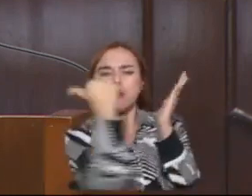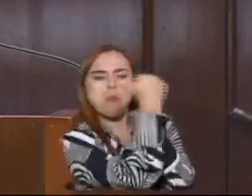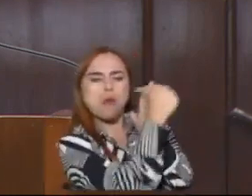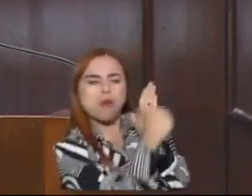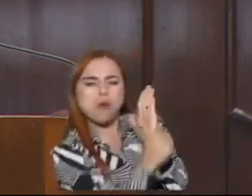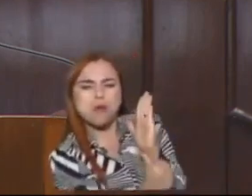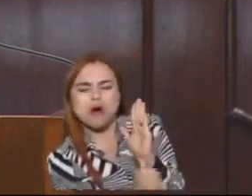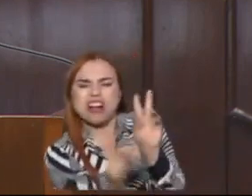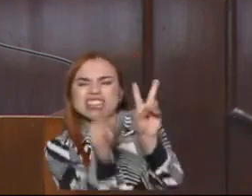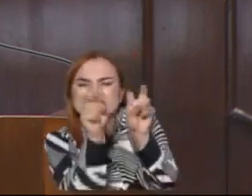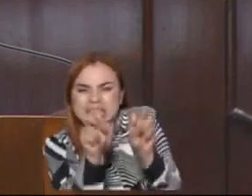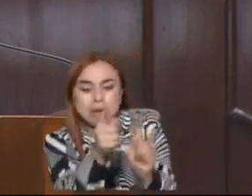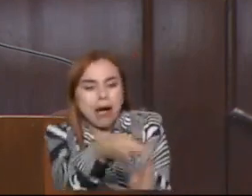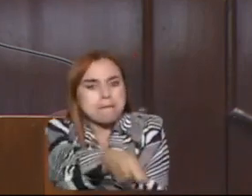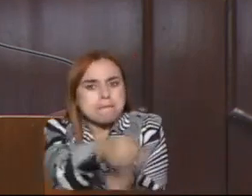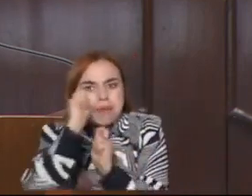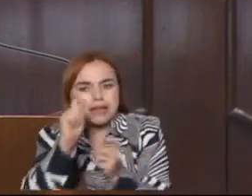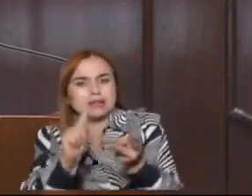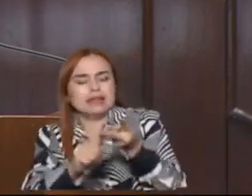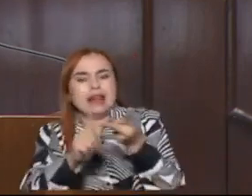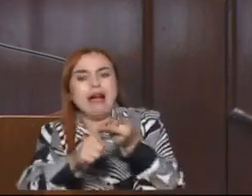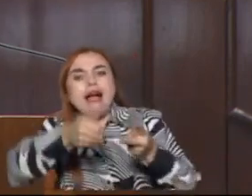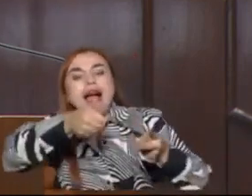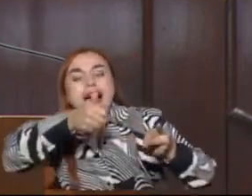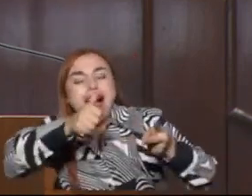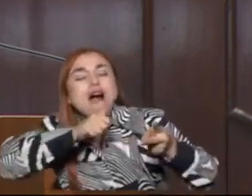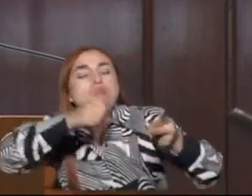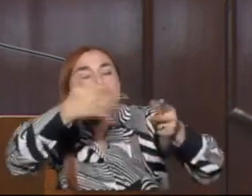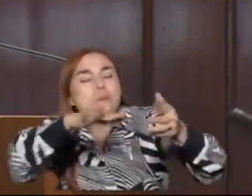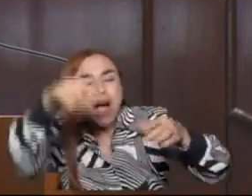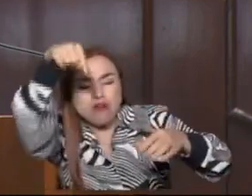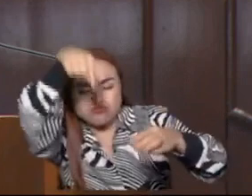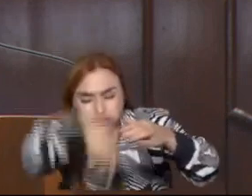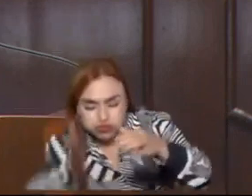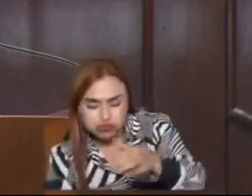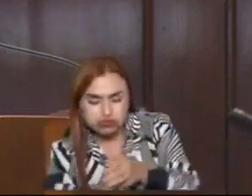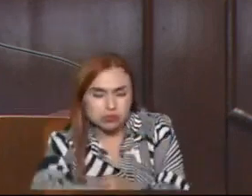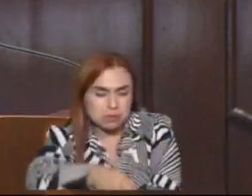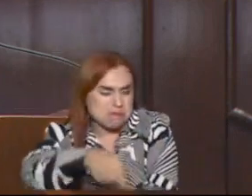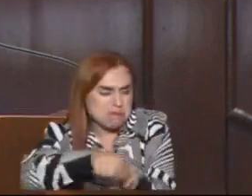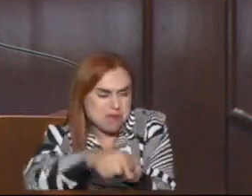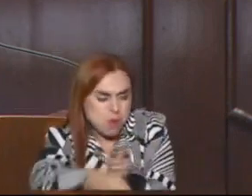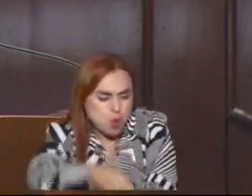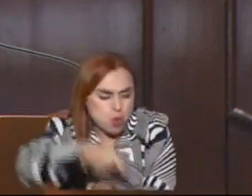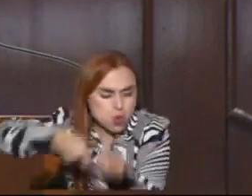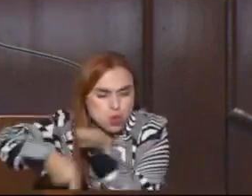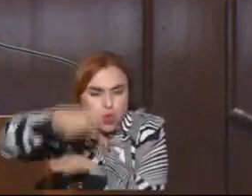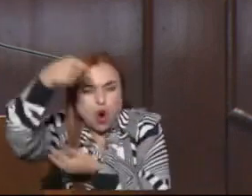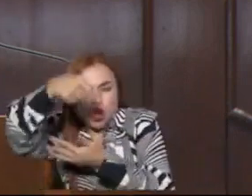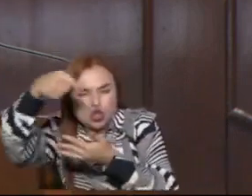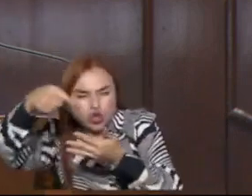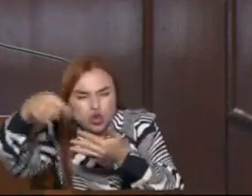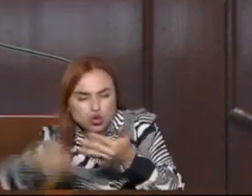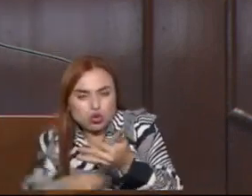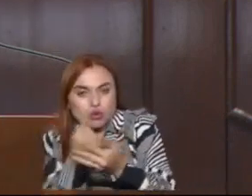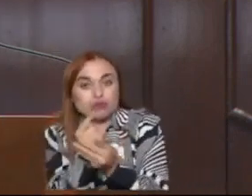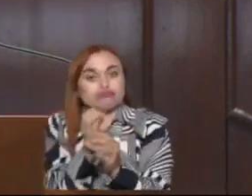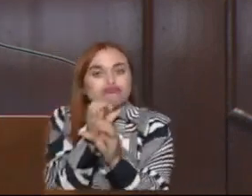mar y economía azul sostenible. Además, en dicho